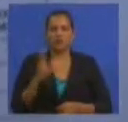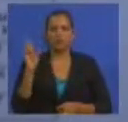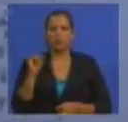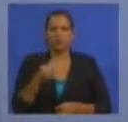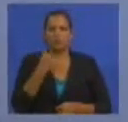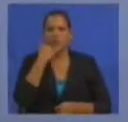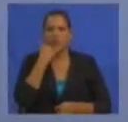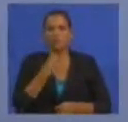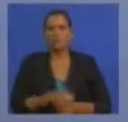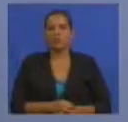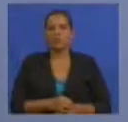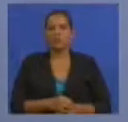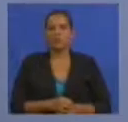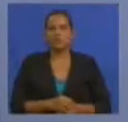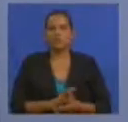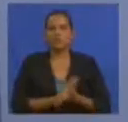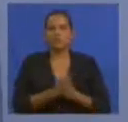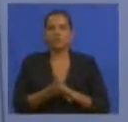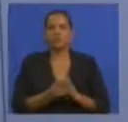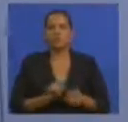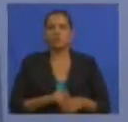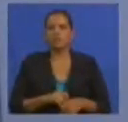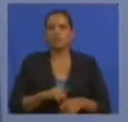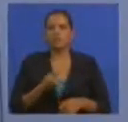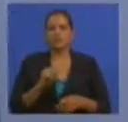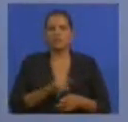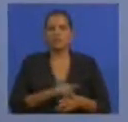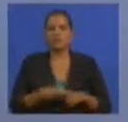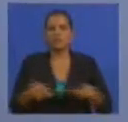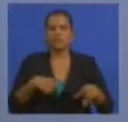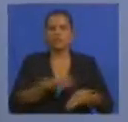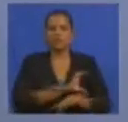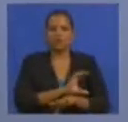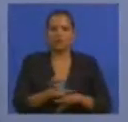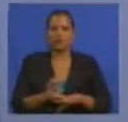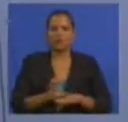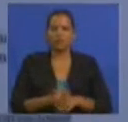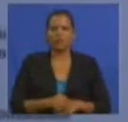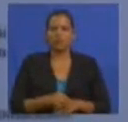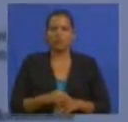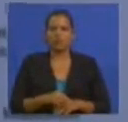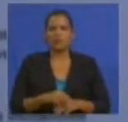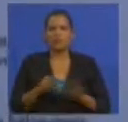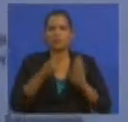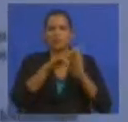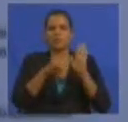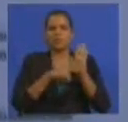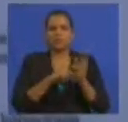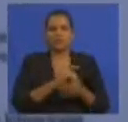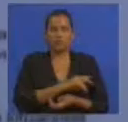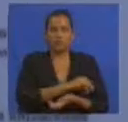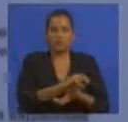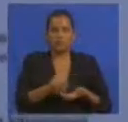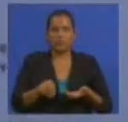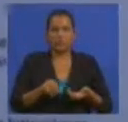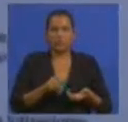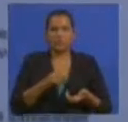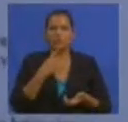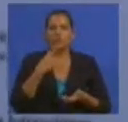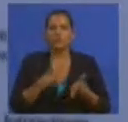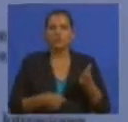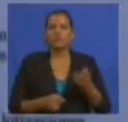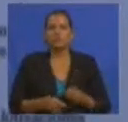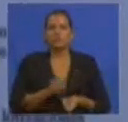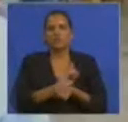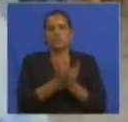No afecta absolutamente en nada, menos al sector rural, la ordenanza de valoración del metro cuadrado de suelo, que